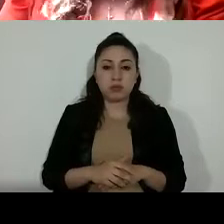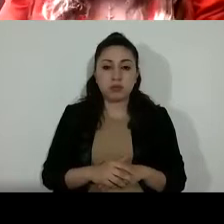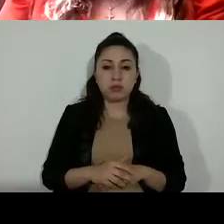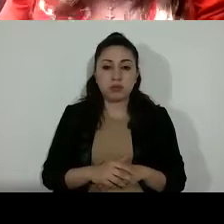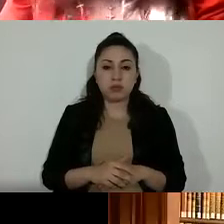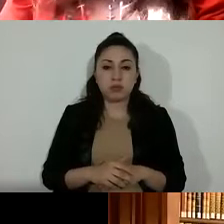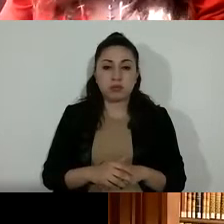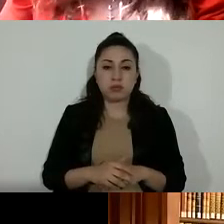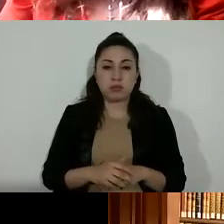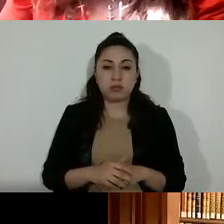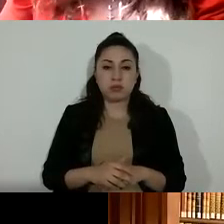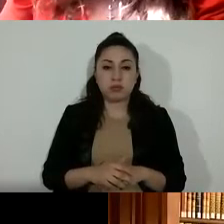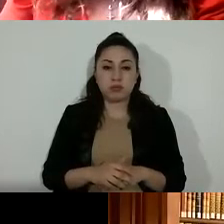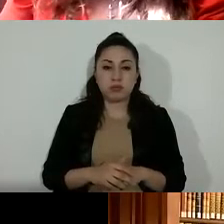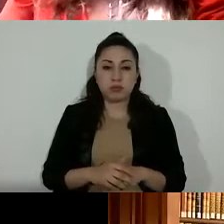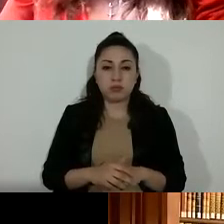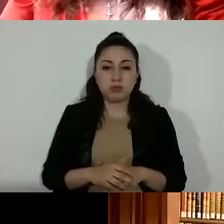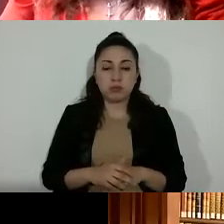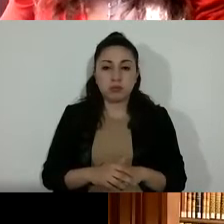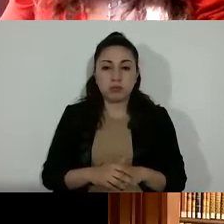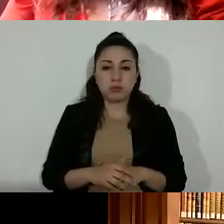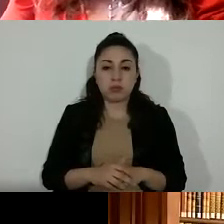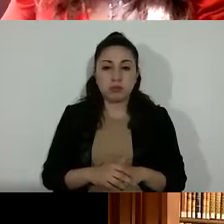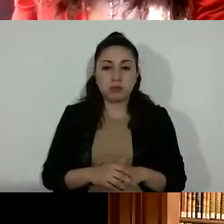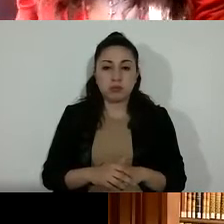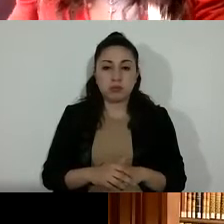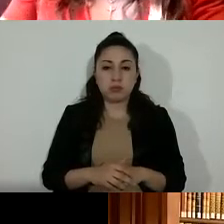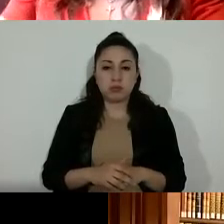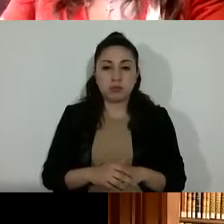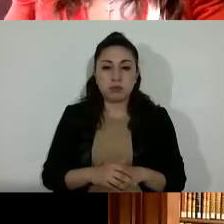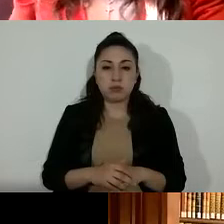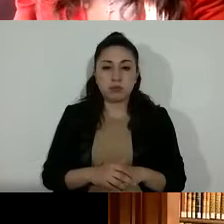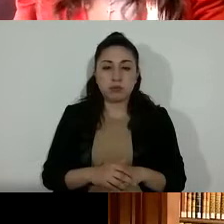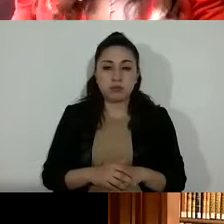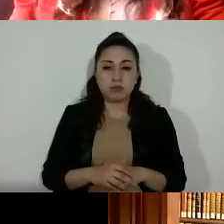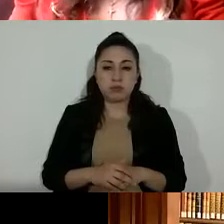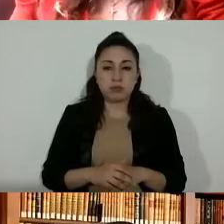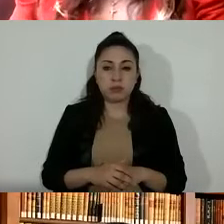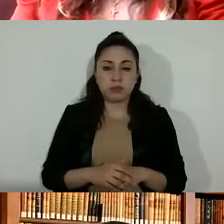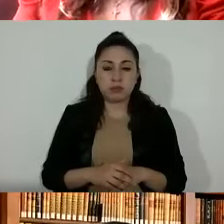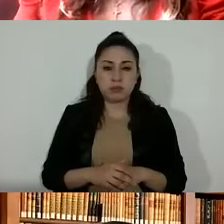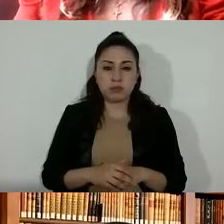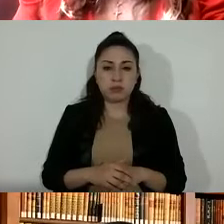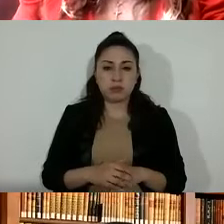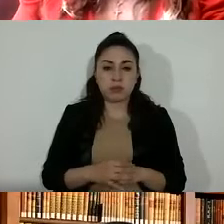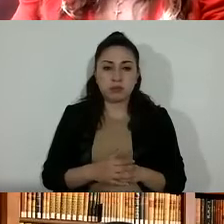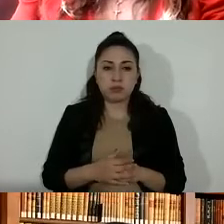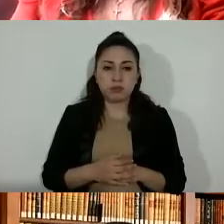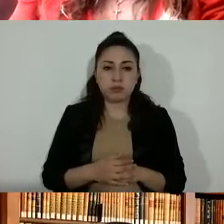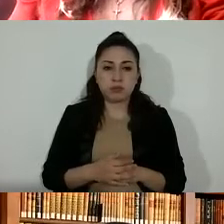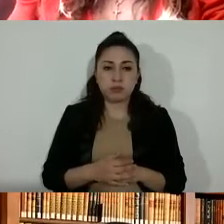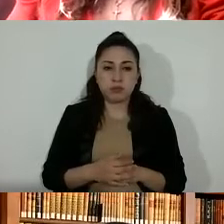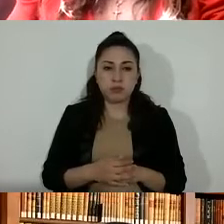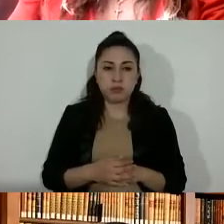que no se quede como en esta sesión, que estamos conociendo algo que ya se había acordado previamente, y por eso mi voto es